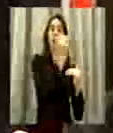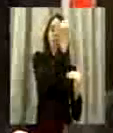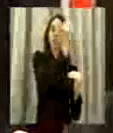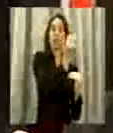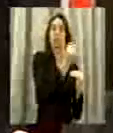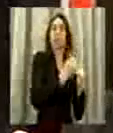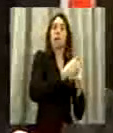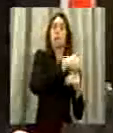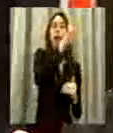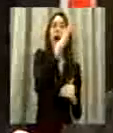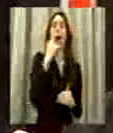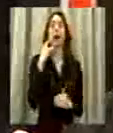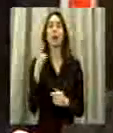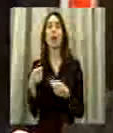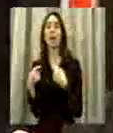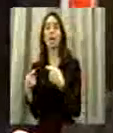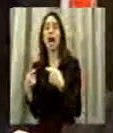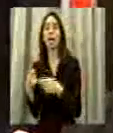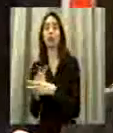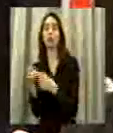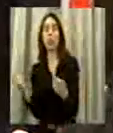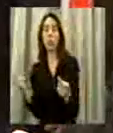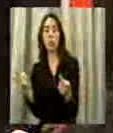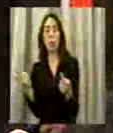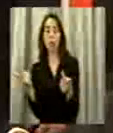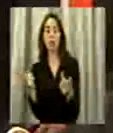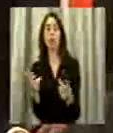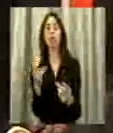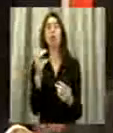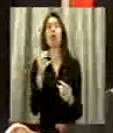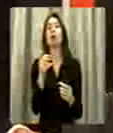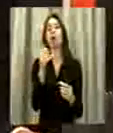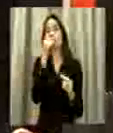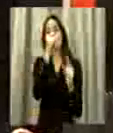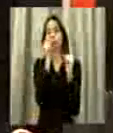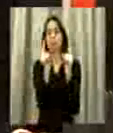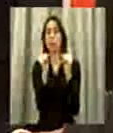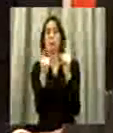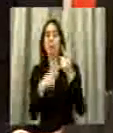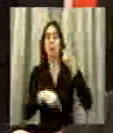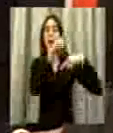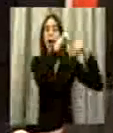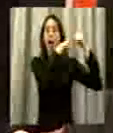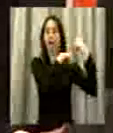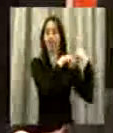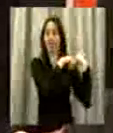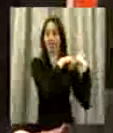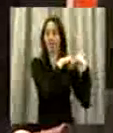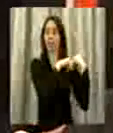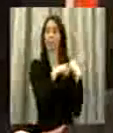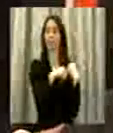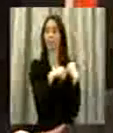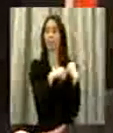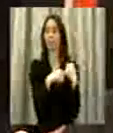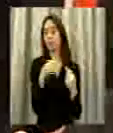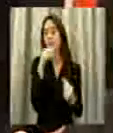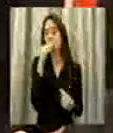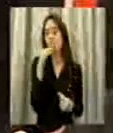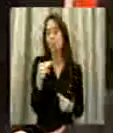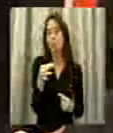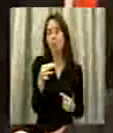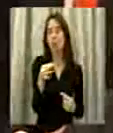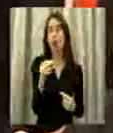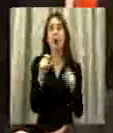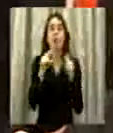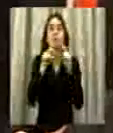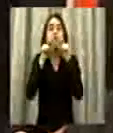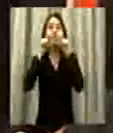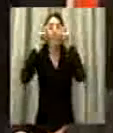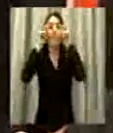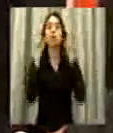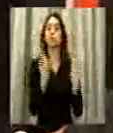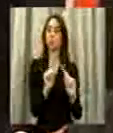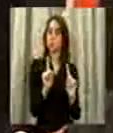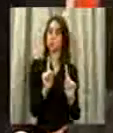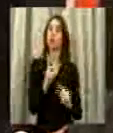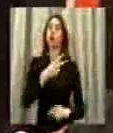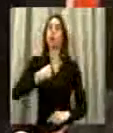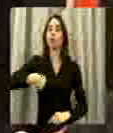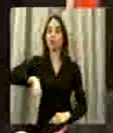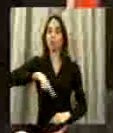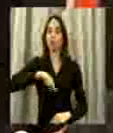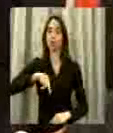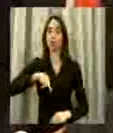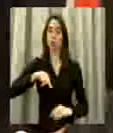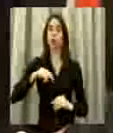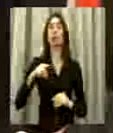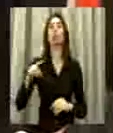que el gasto público. Y comparado con el periodo anterior, y estas cosas yo creo que hay que decirlas sin ponerse colorado, nosotros crecemos